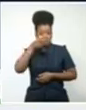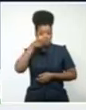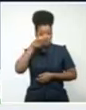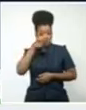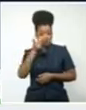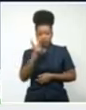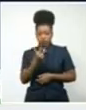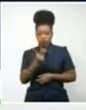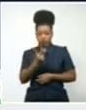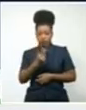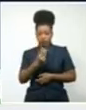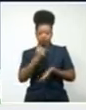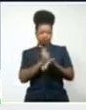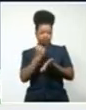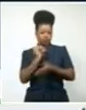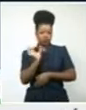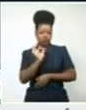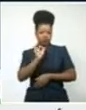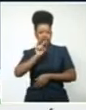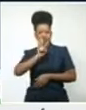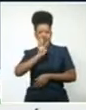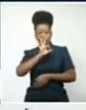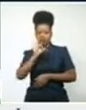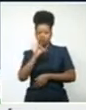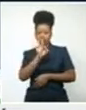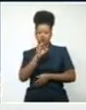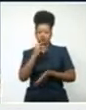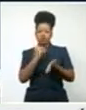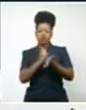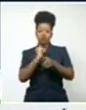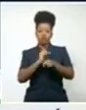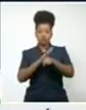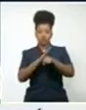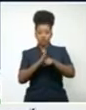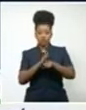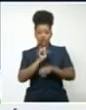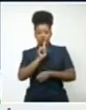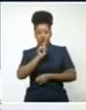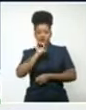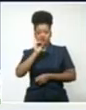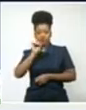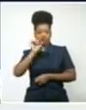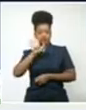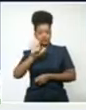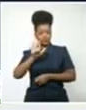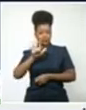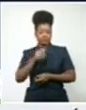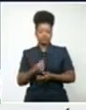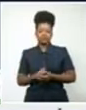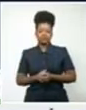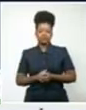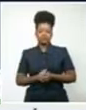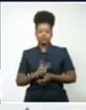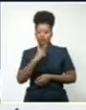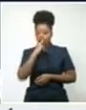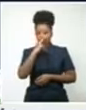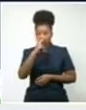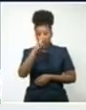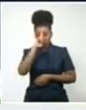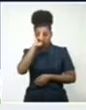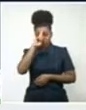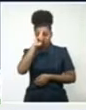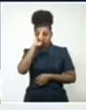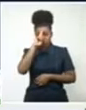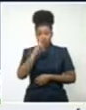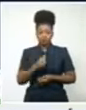sospechoso 388, confirmado 165, y en la atención primaria de salud